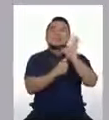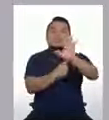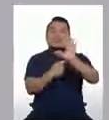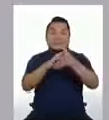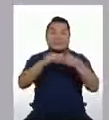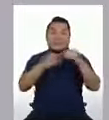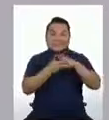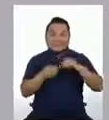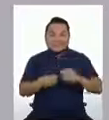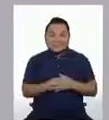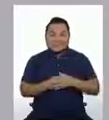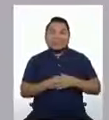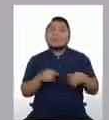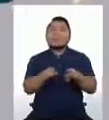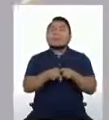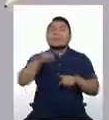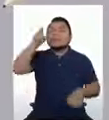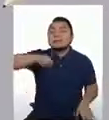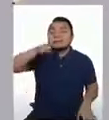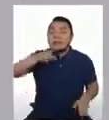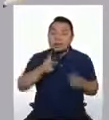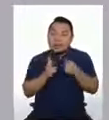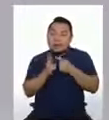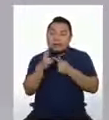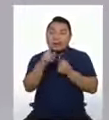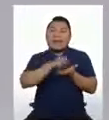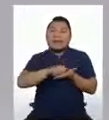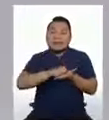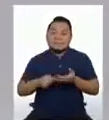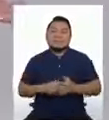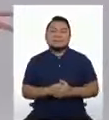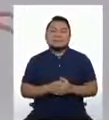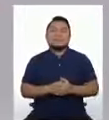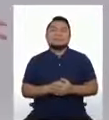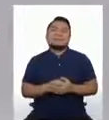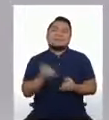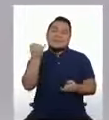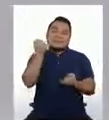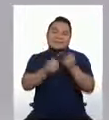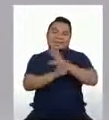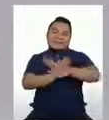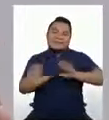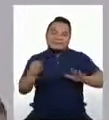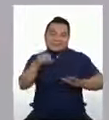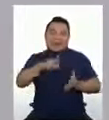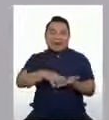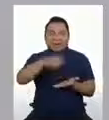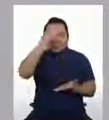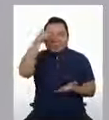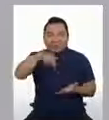historia. Ah, y también necesitaremos tijeras y lápiz. Hasta aquí hemos llegado por el